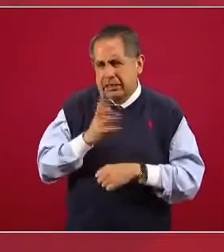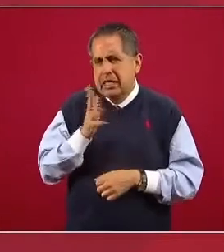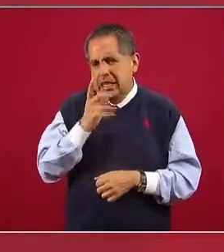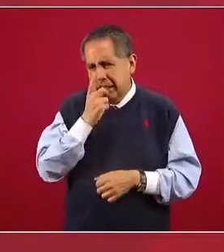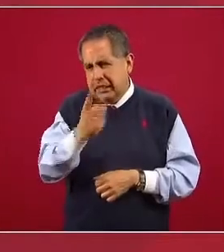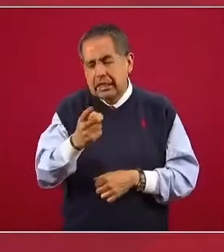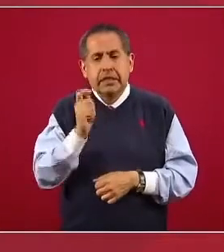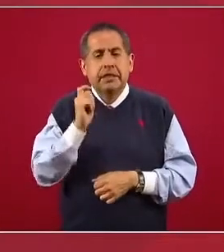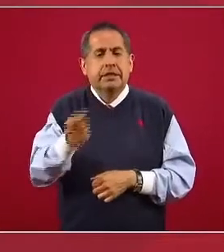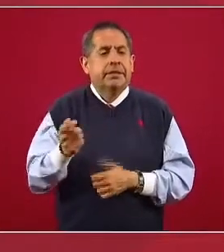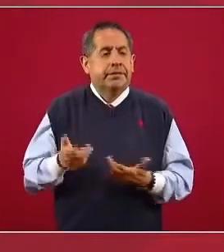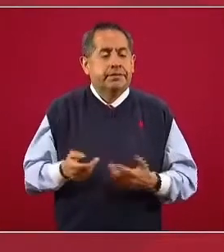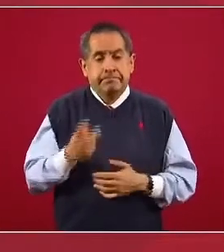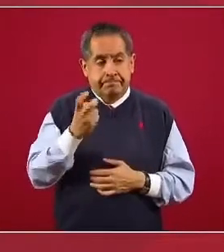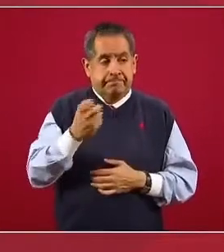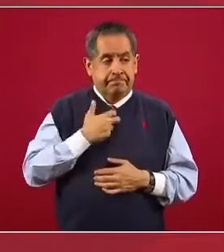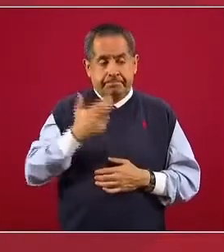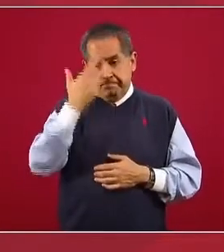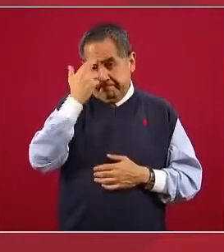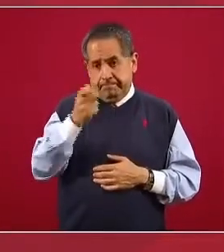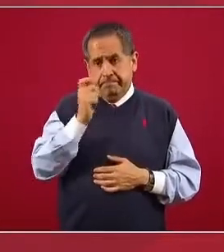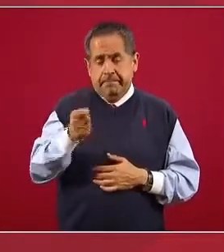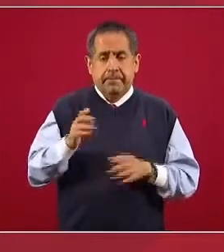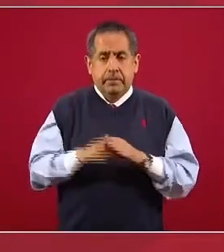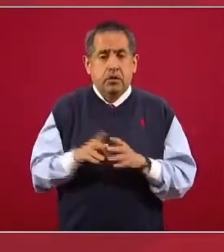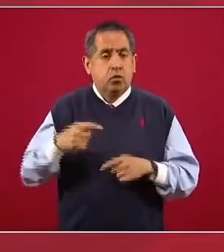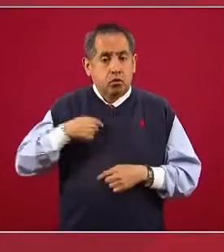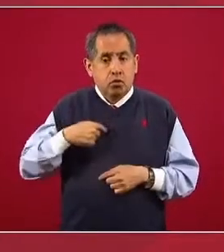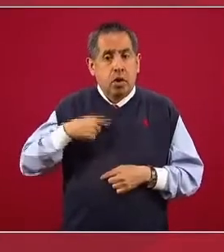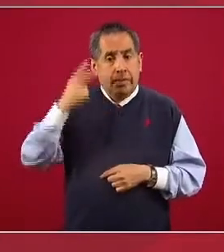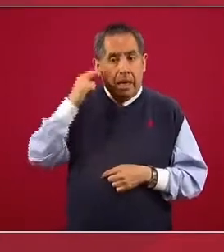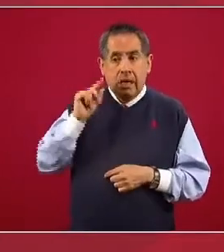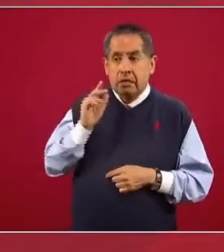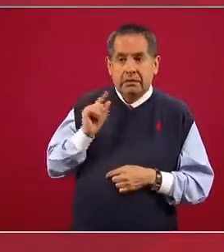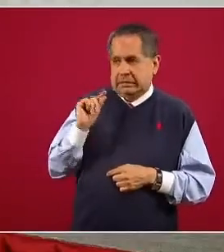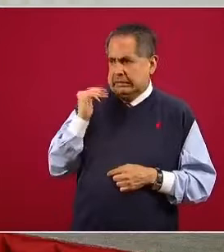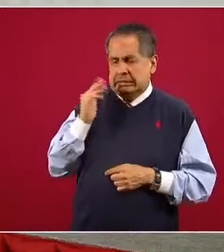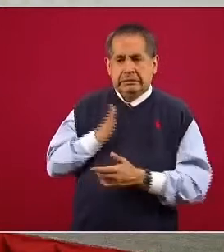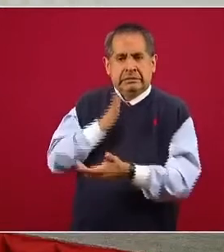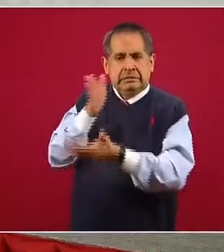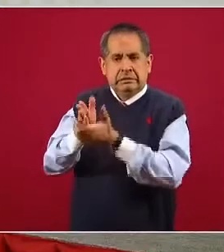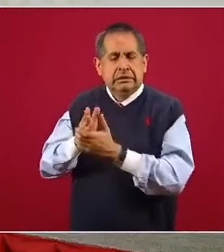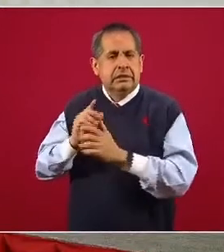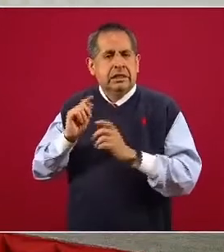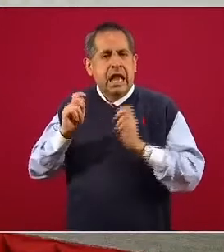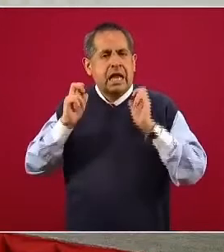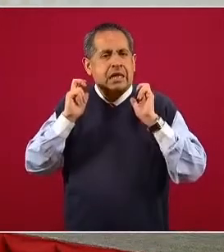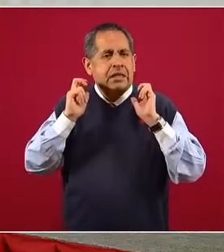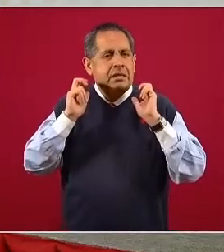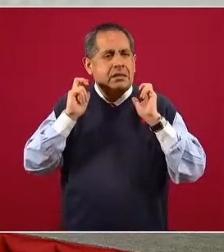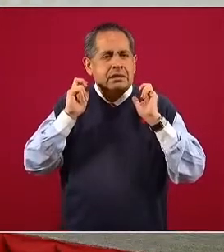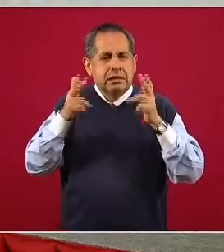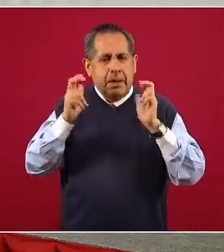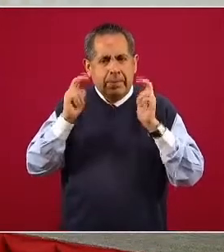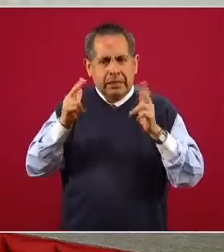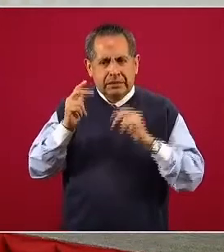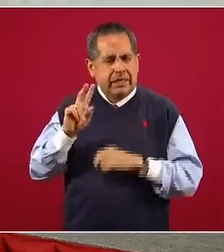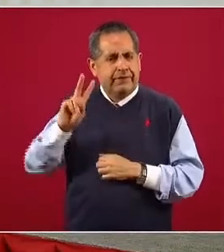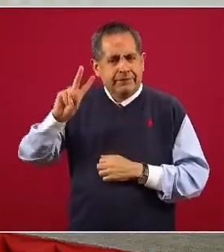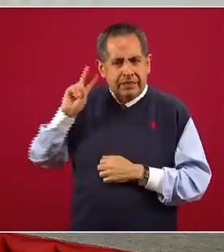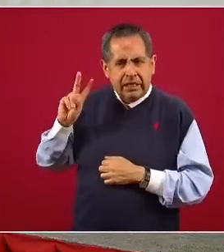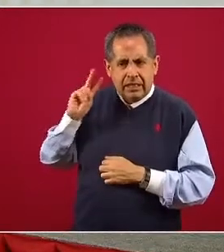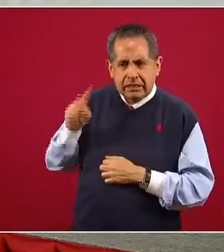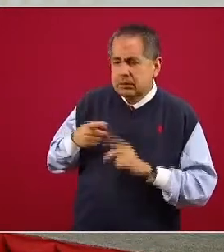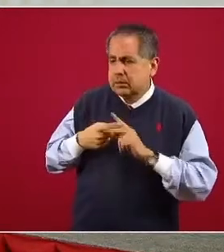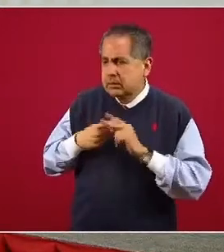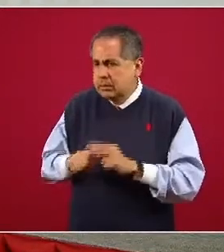y es precisamente por esa razón que viajamos a Chiapas el viernes pasado para